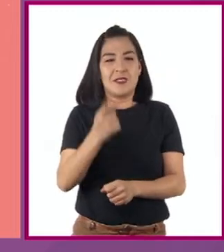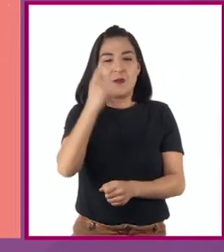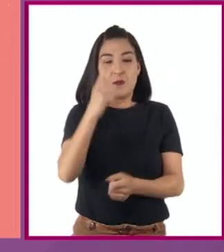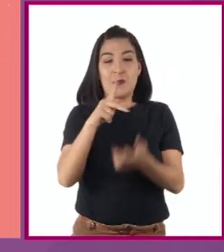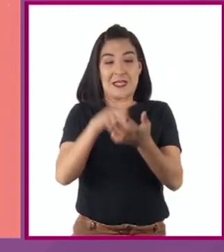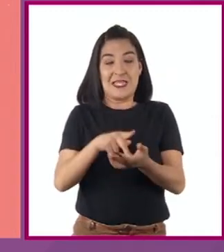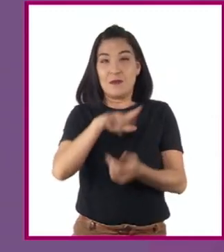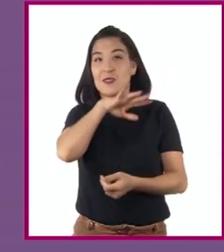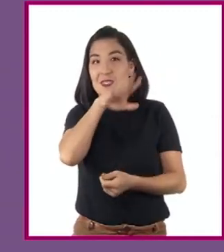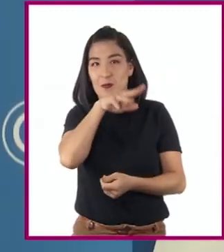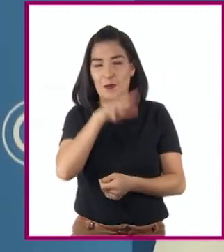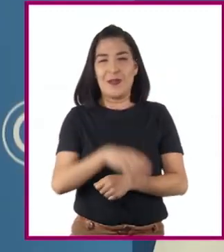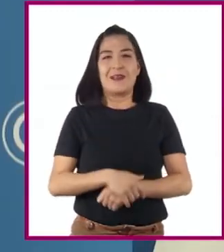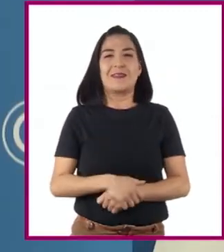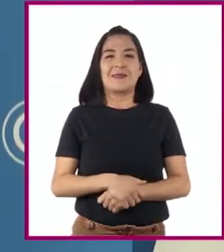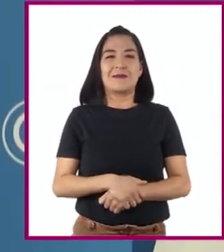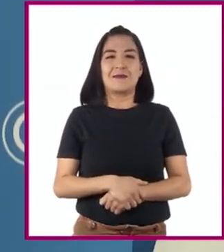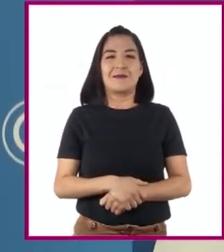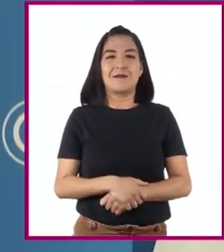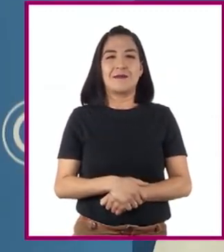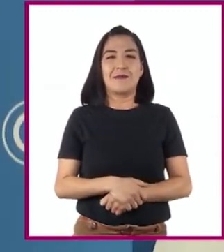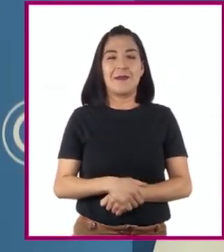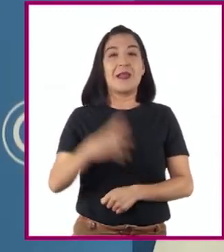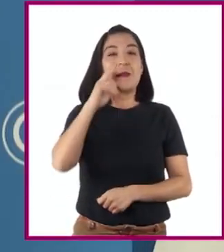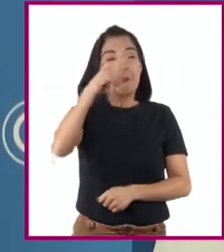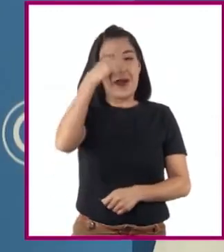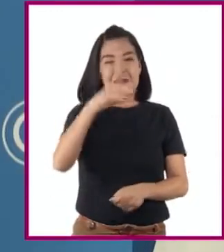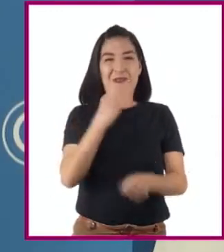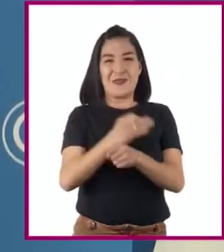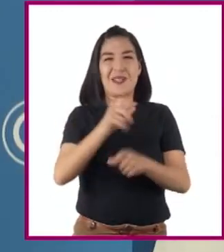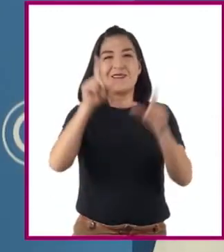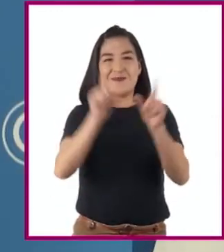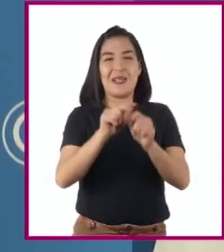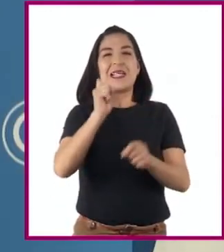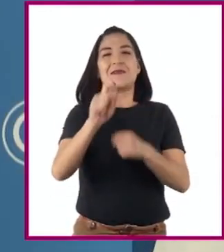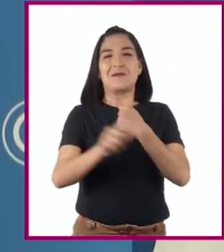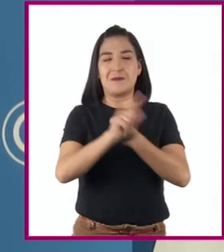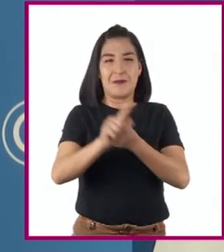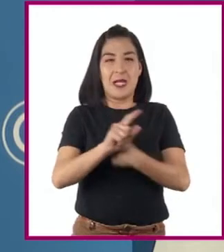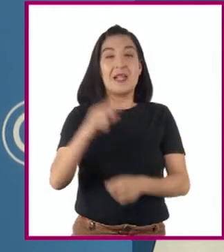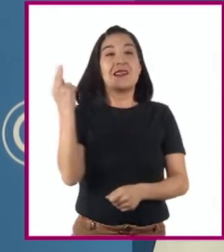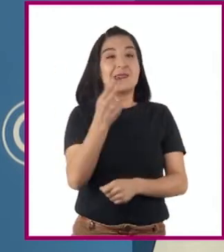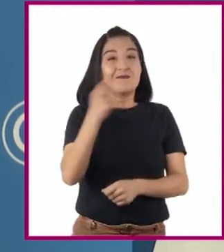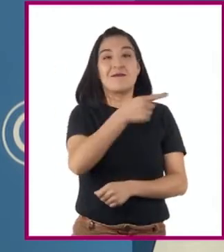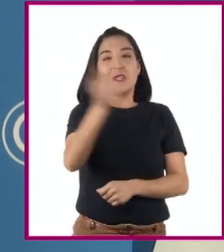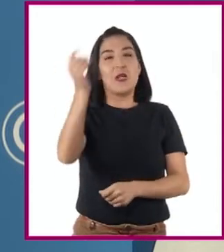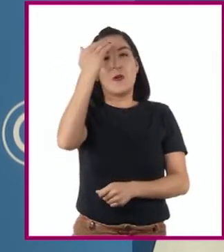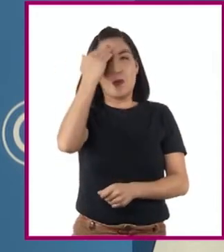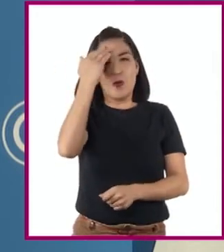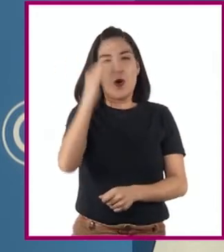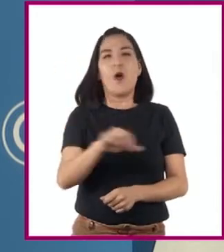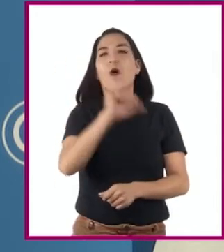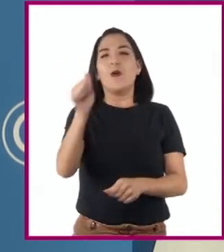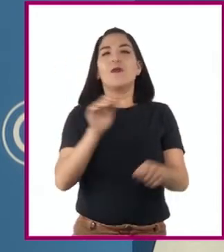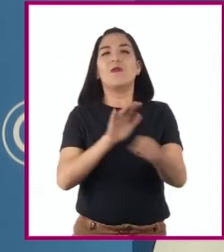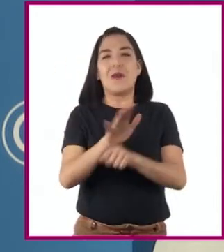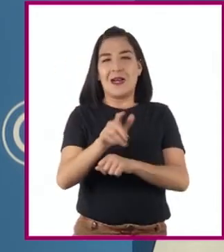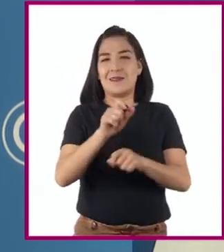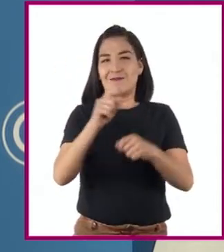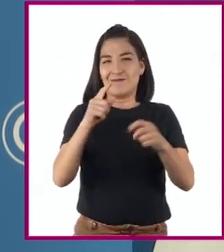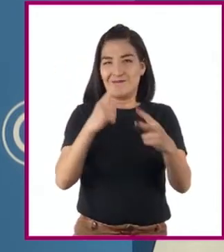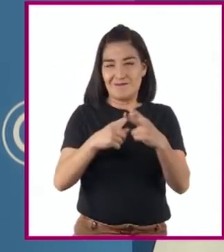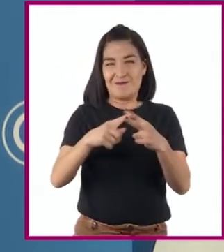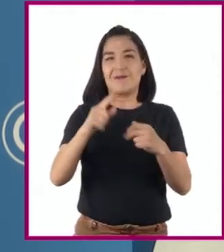kilogramo de cebolla? Para resolver este tipo de problemas es necesario conocer otro método, el